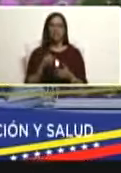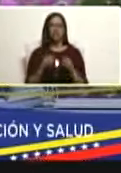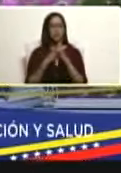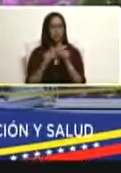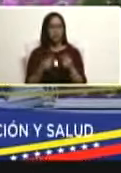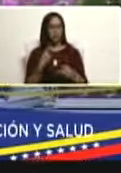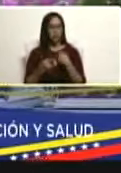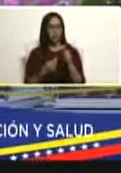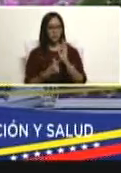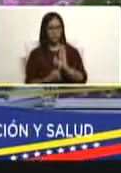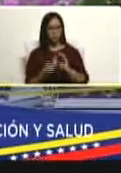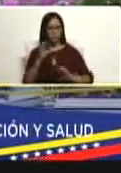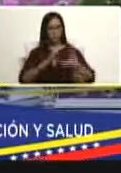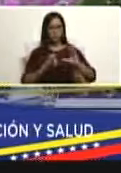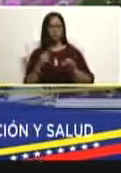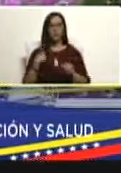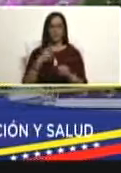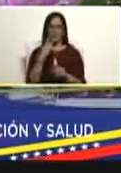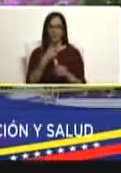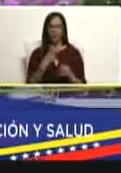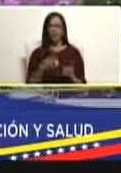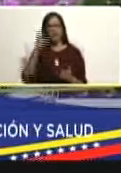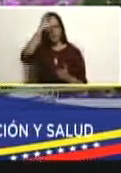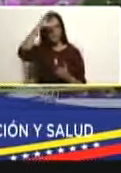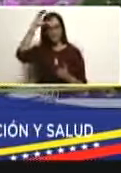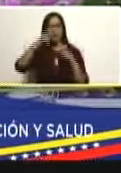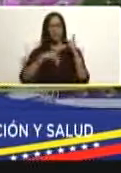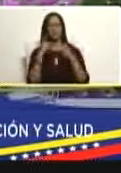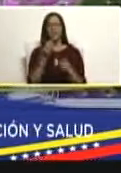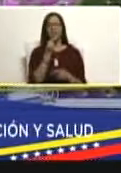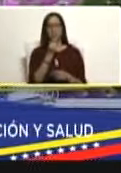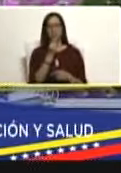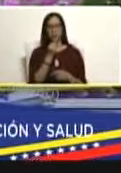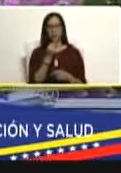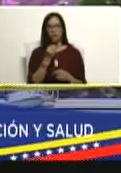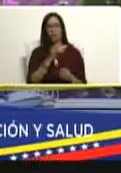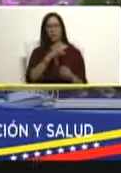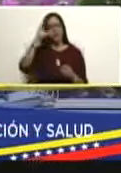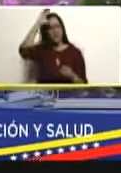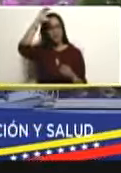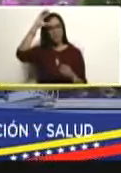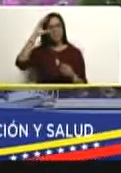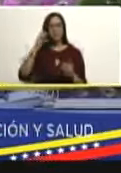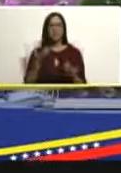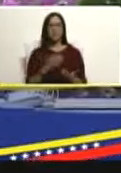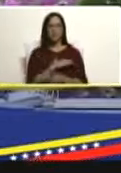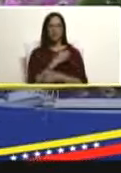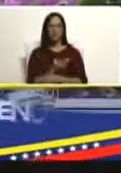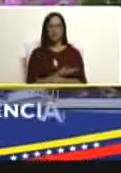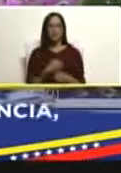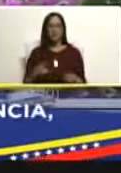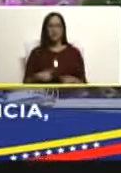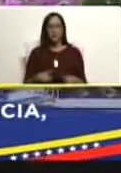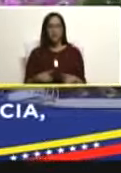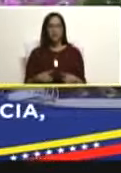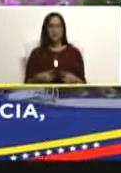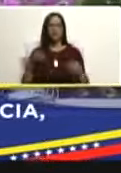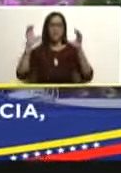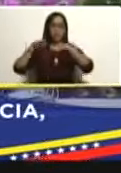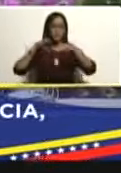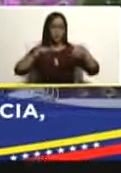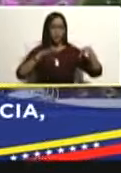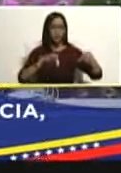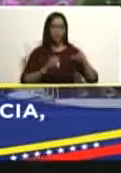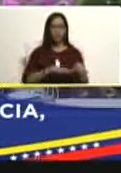técnicos, epidemiológicos también tienen que ver con la capacidad de producir alimento, con la capacidad de resiliencia, con las lluvias abruptas y luego las inundaciones